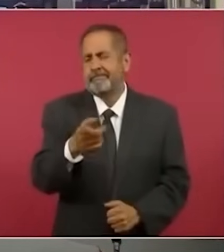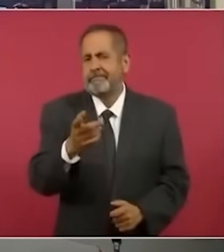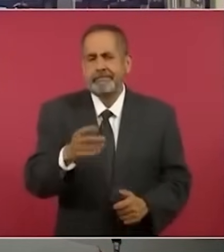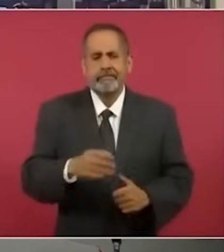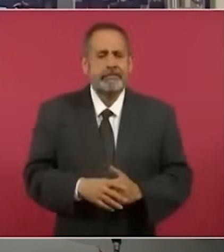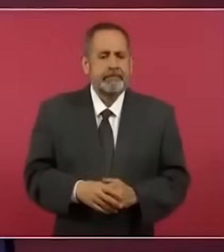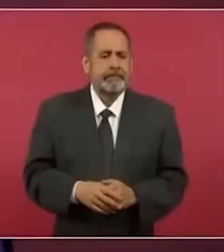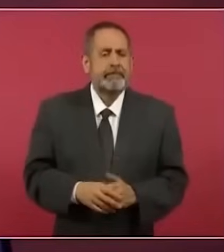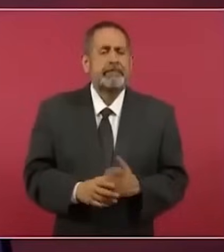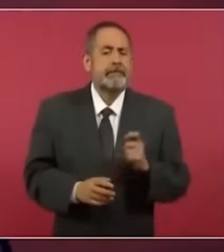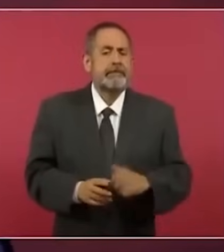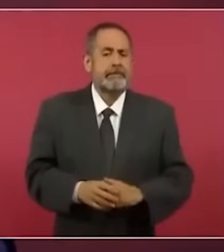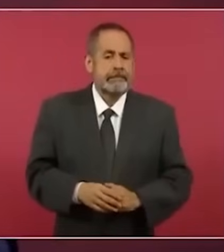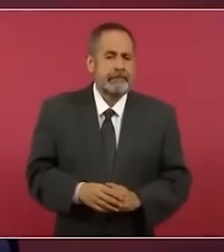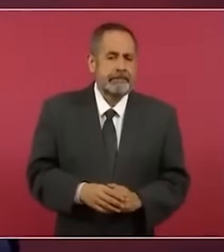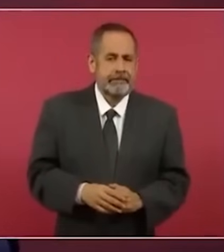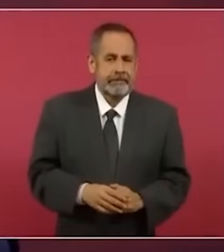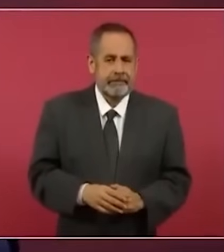más que nada